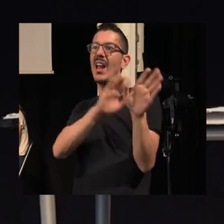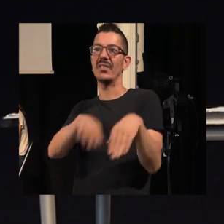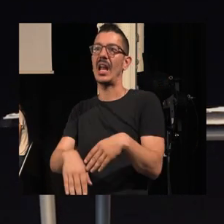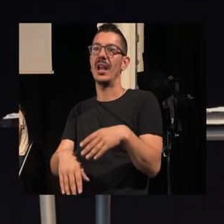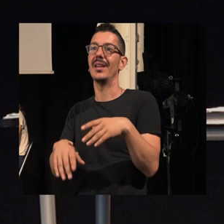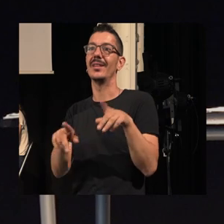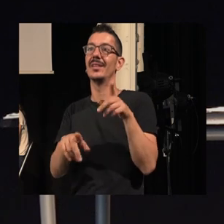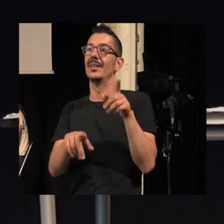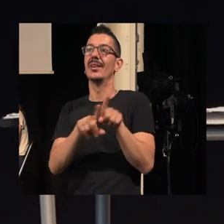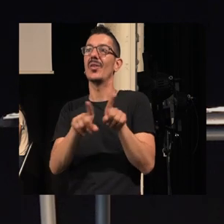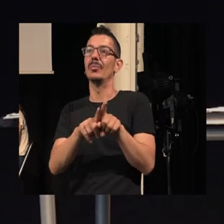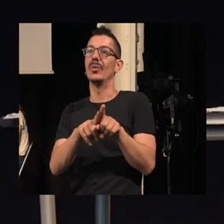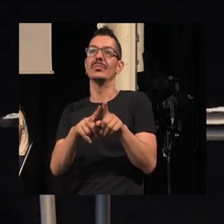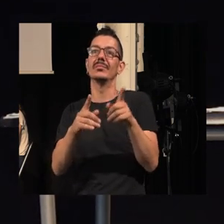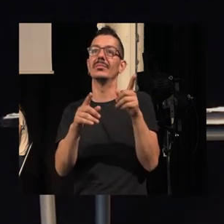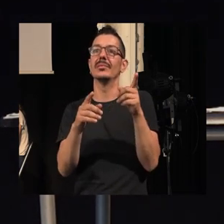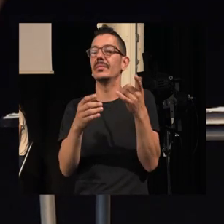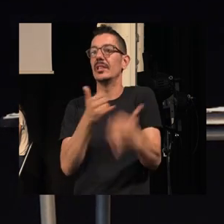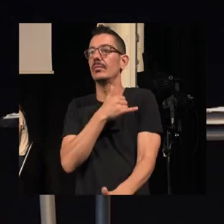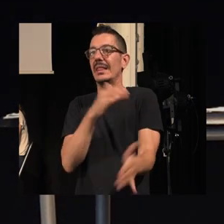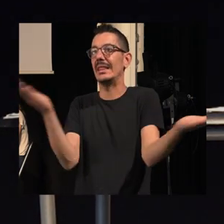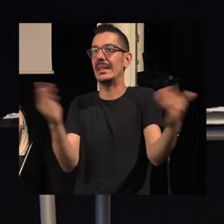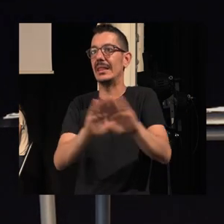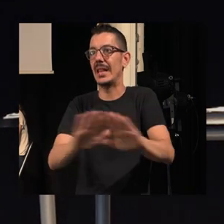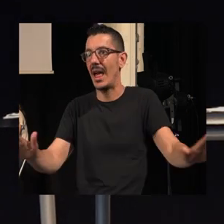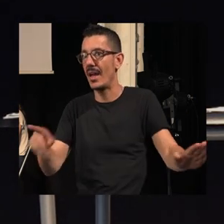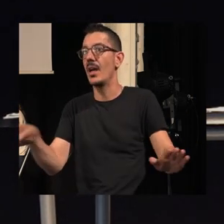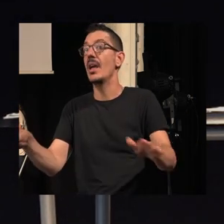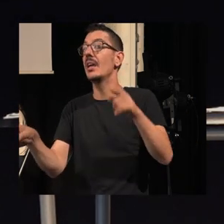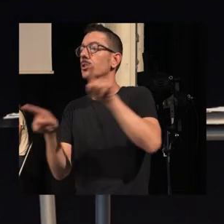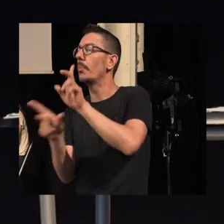forma parte de escenarios